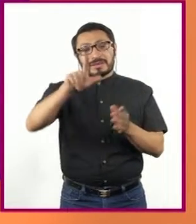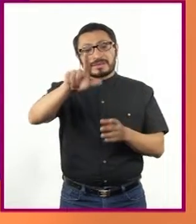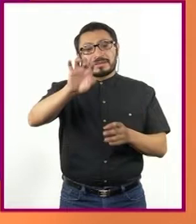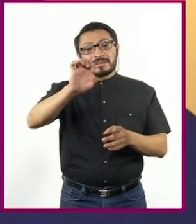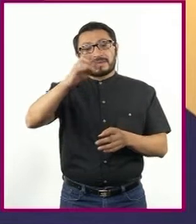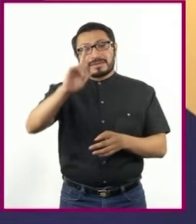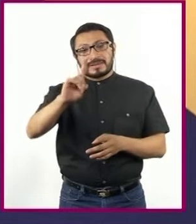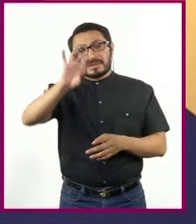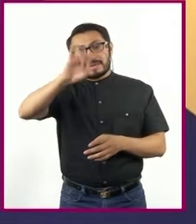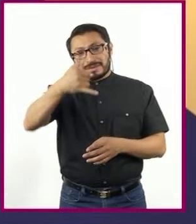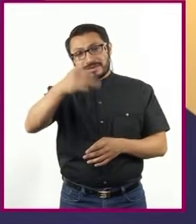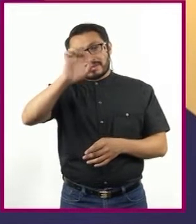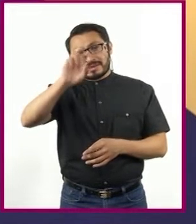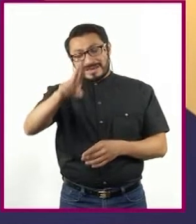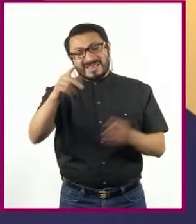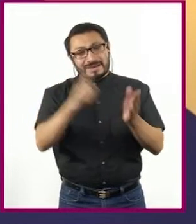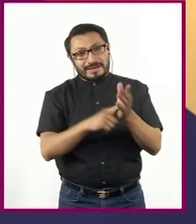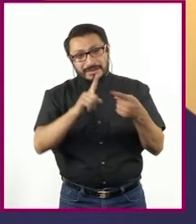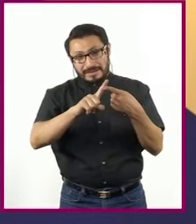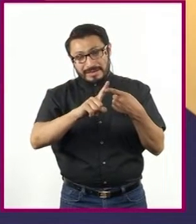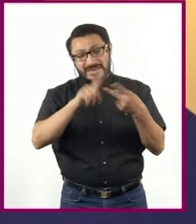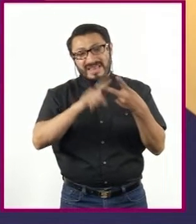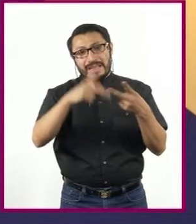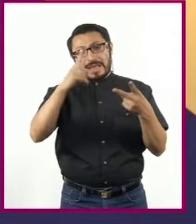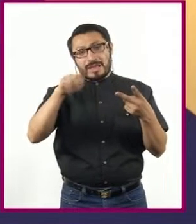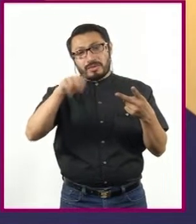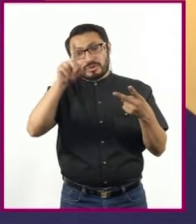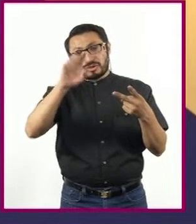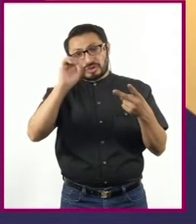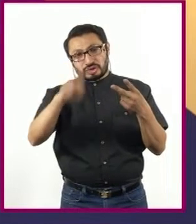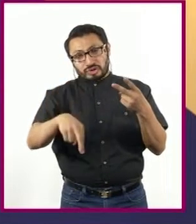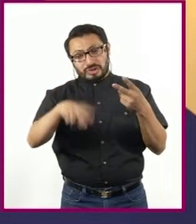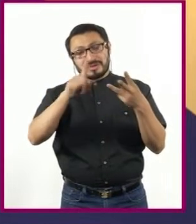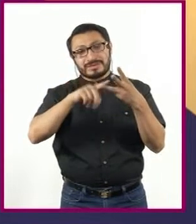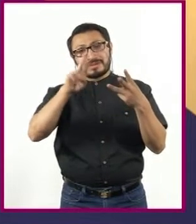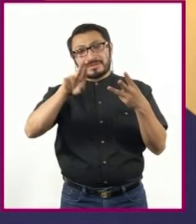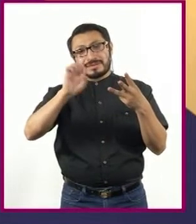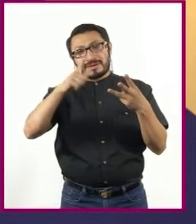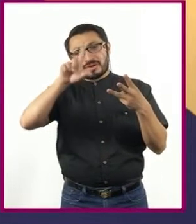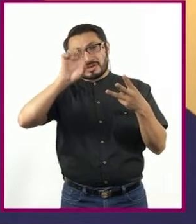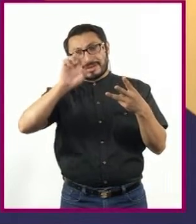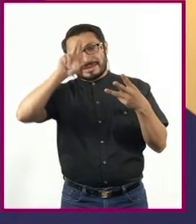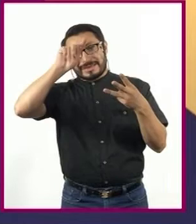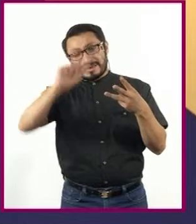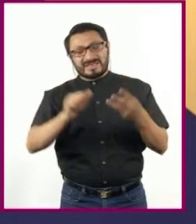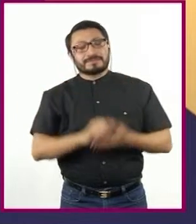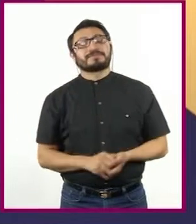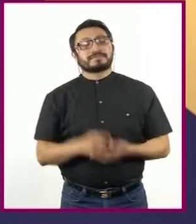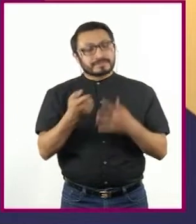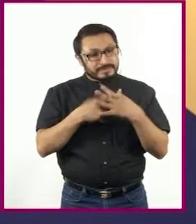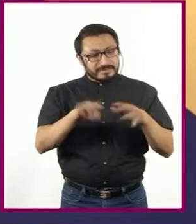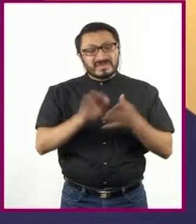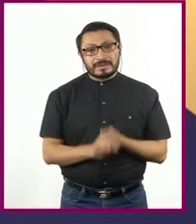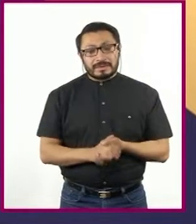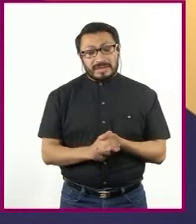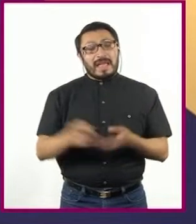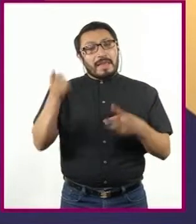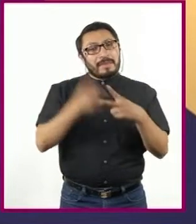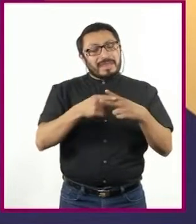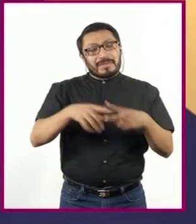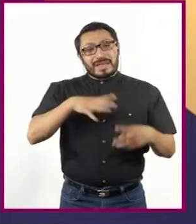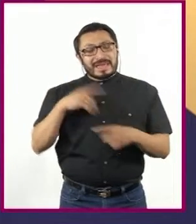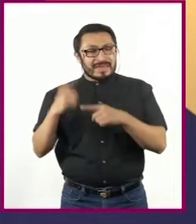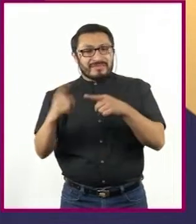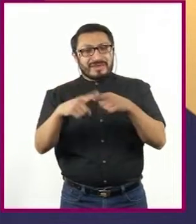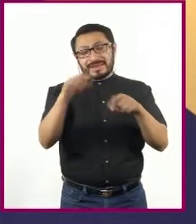regleta. Empecemos. En el estudio de las matemáticas existen diferentes conjuntos numéricos. Ustedes